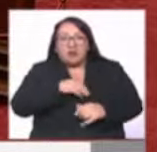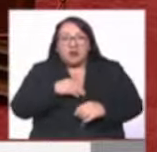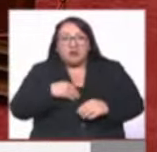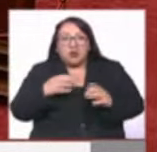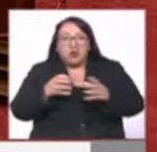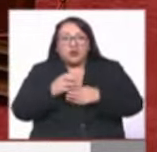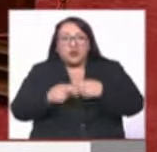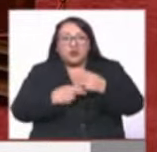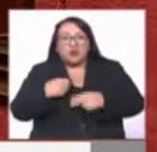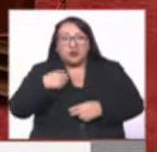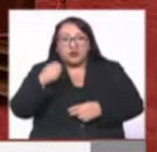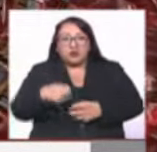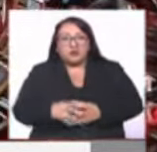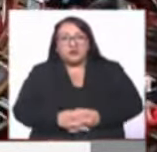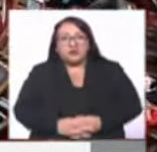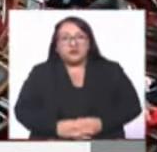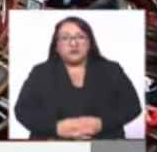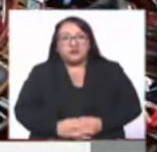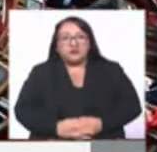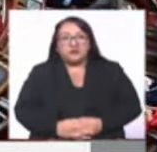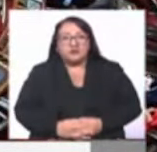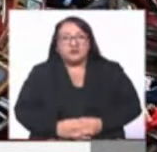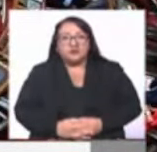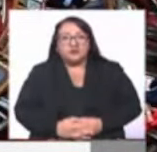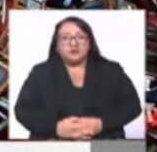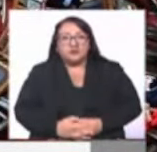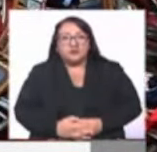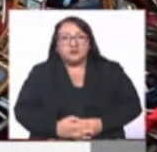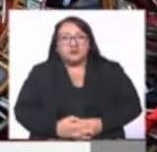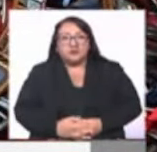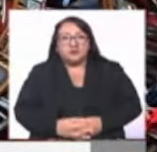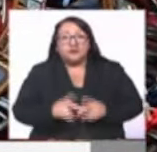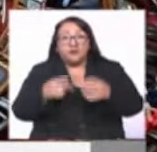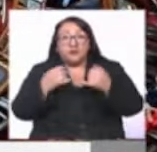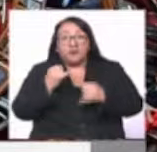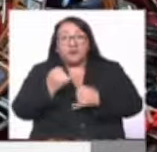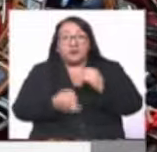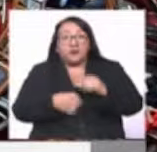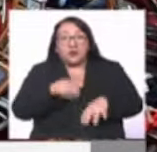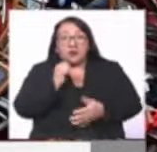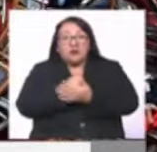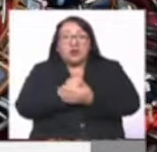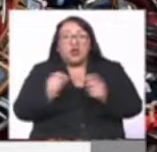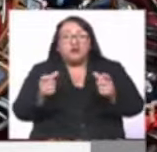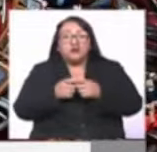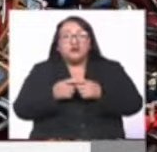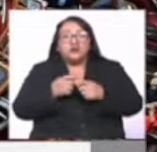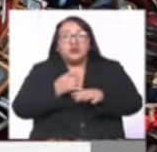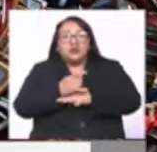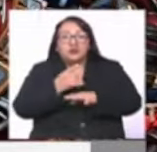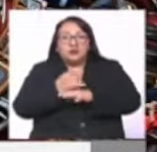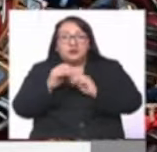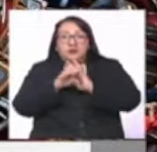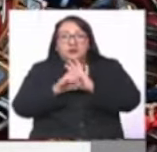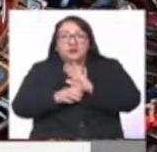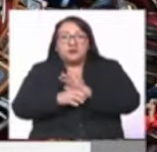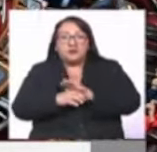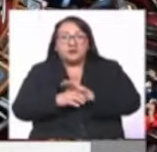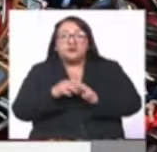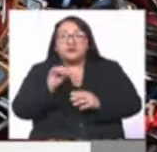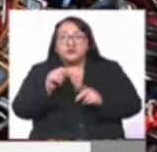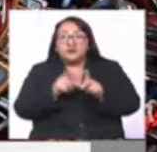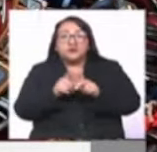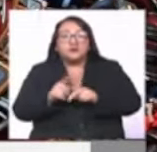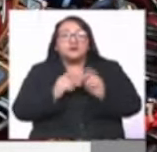Nacional de Justicia este informe final fue aprobado por la subcomisión de acusaciones constitucionales y